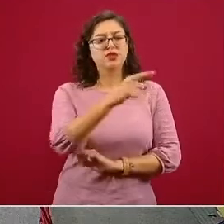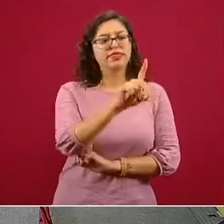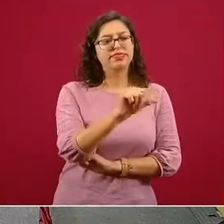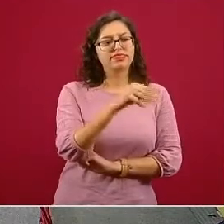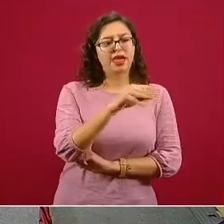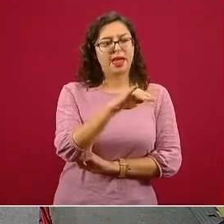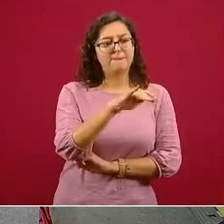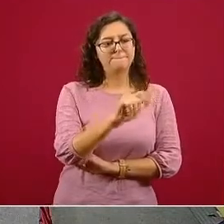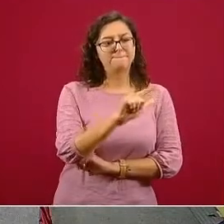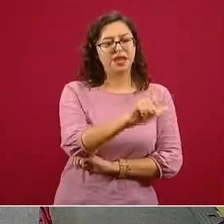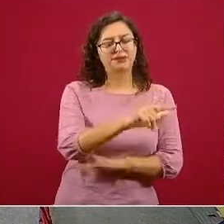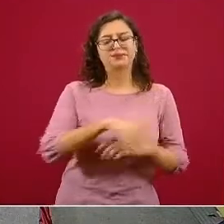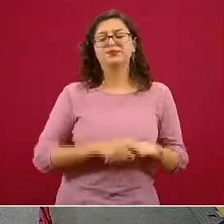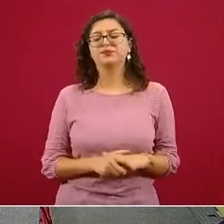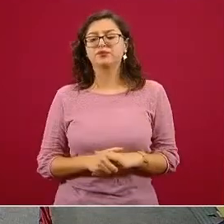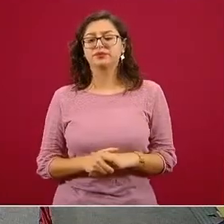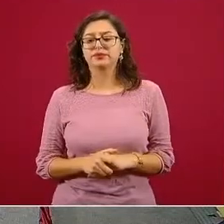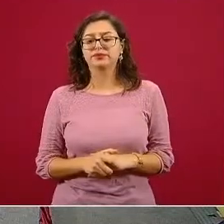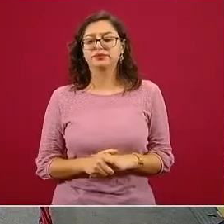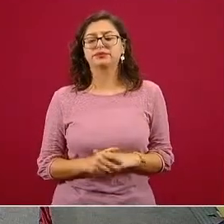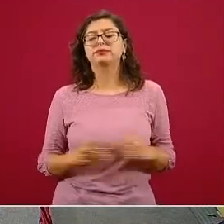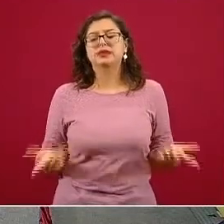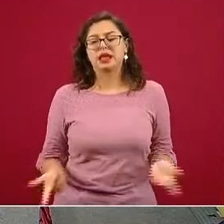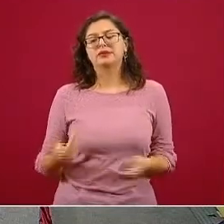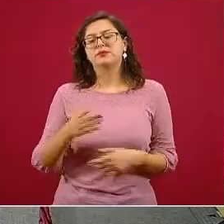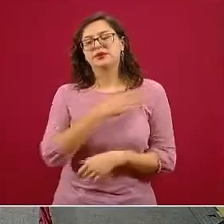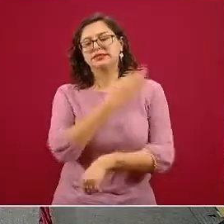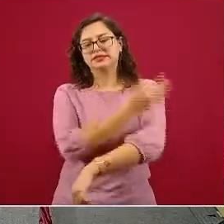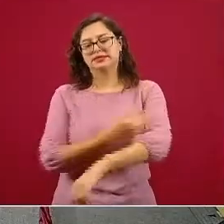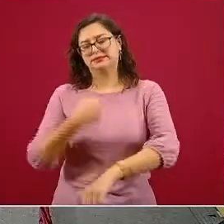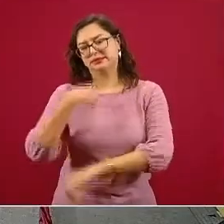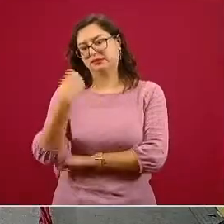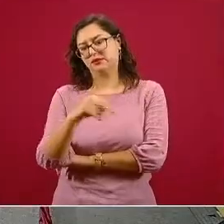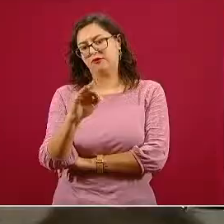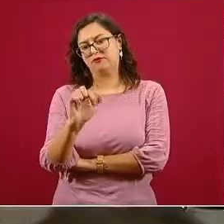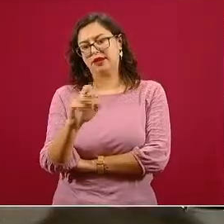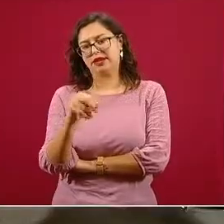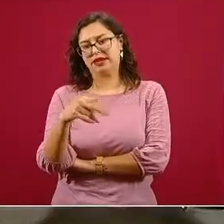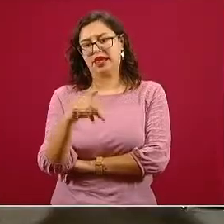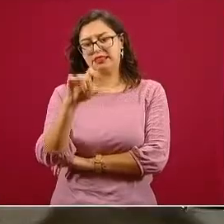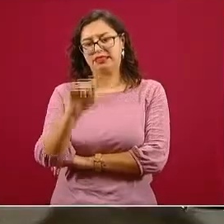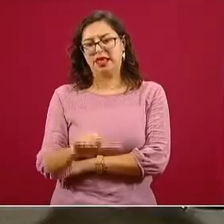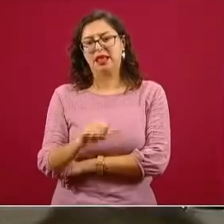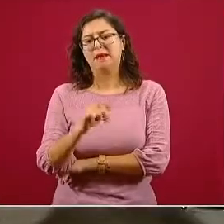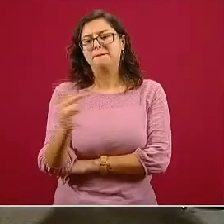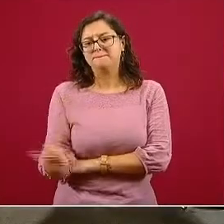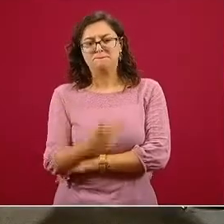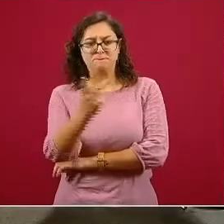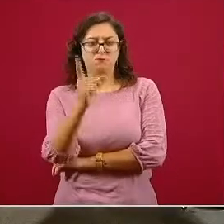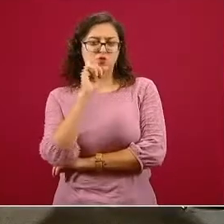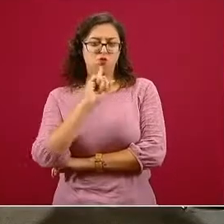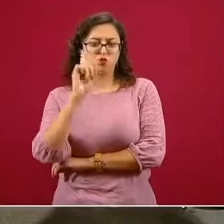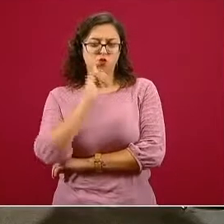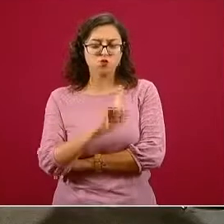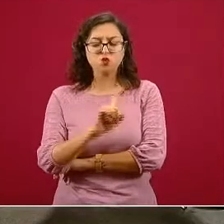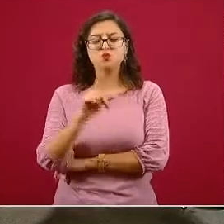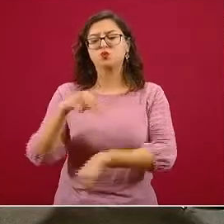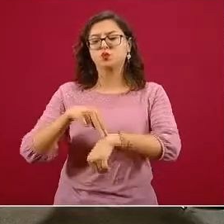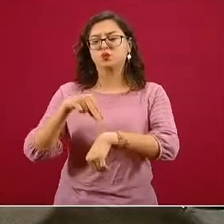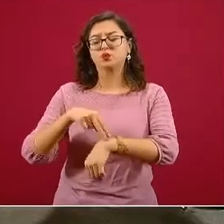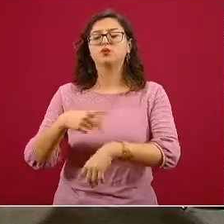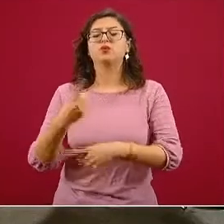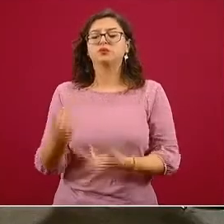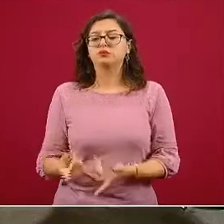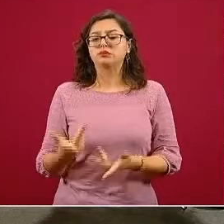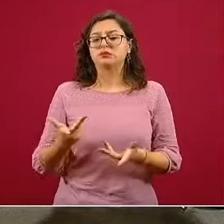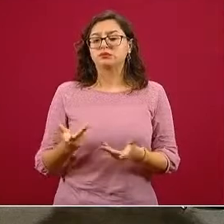tardes. Fernanda Mendoza, para el canal de YouTube Glucosa Atómica. Preguntarle a la doctora si pudiera compartirnos los resultados preliminares